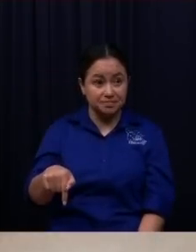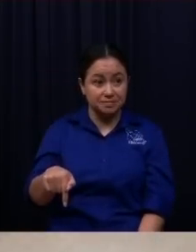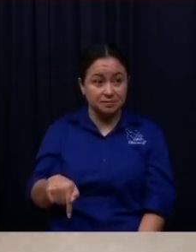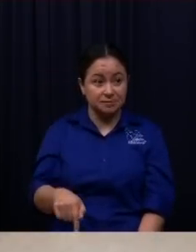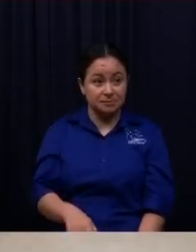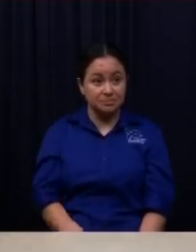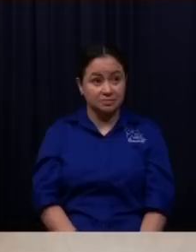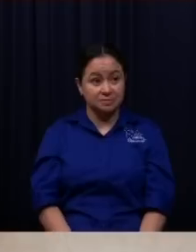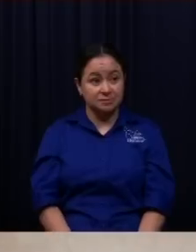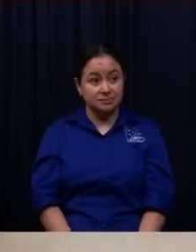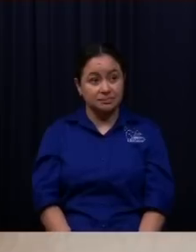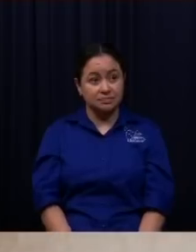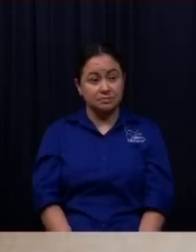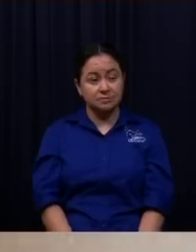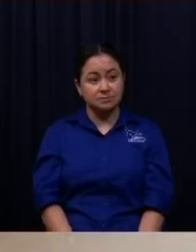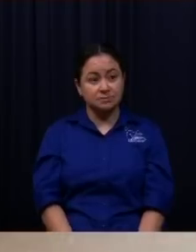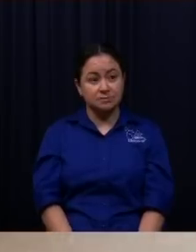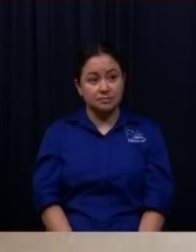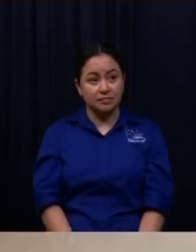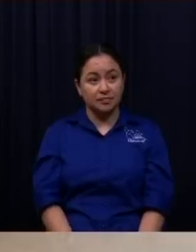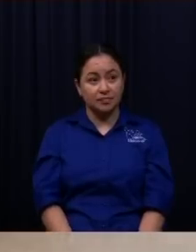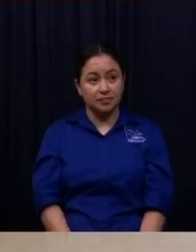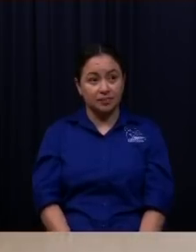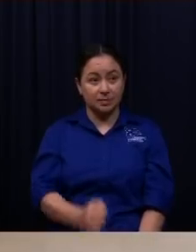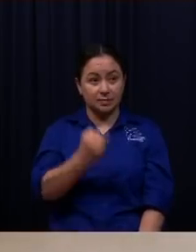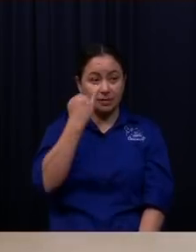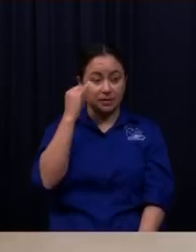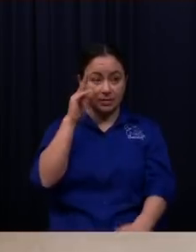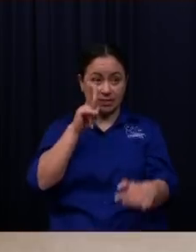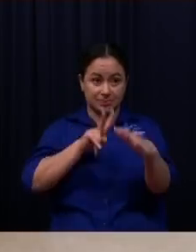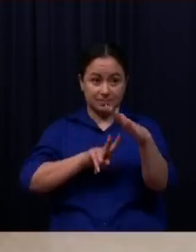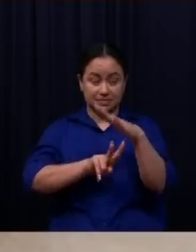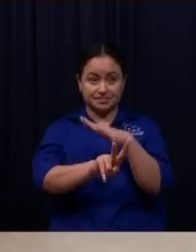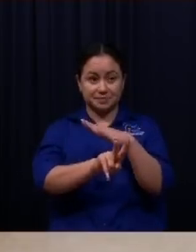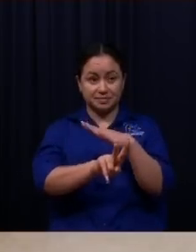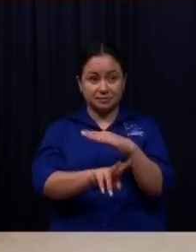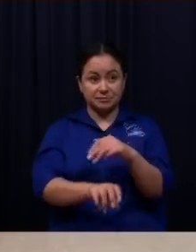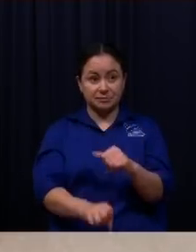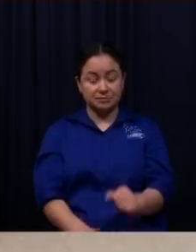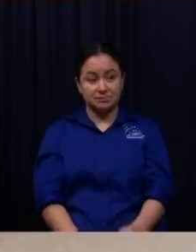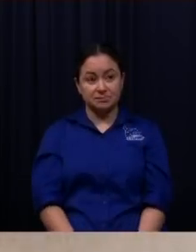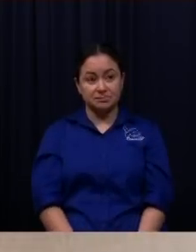miremoslo en otra versión, porque este es un versículo que dice que no,